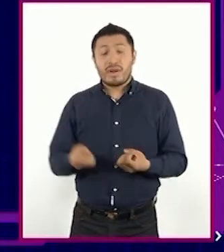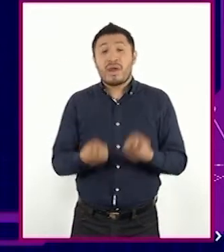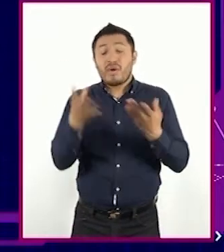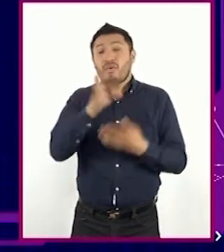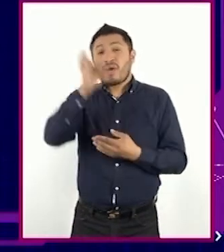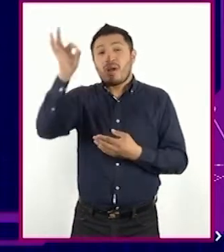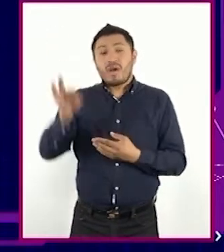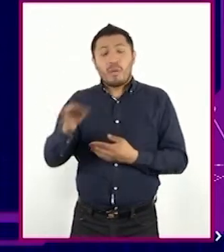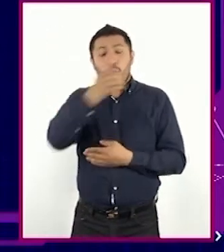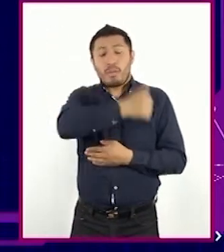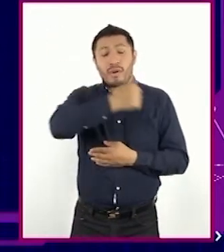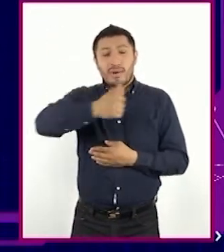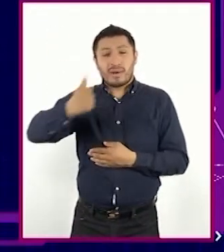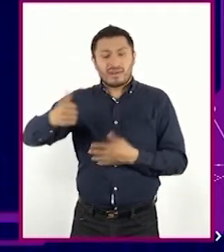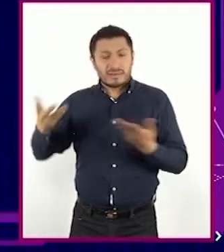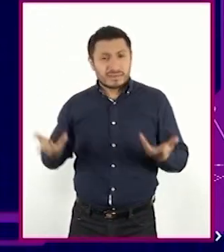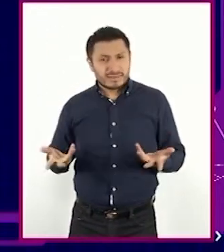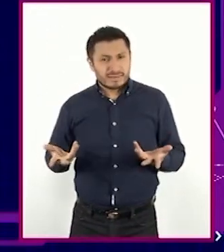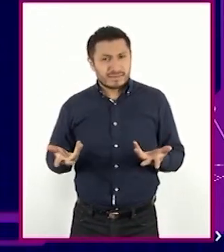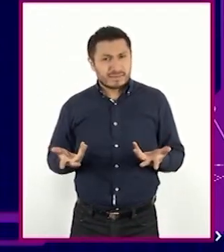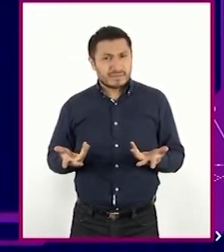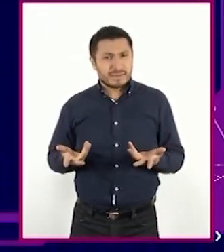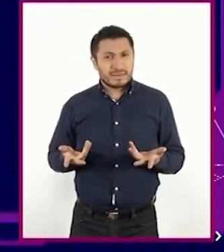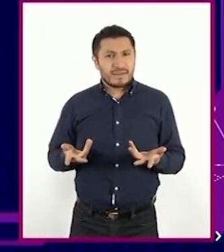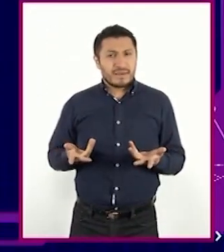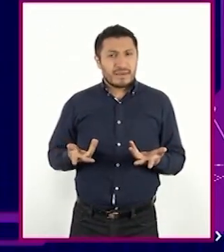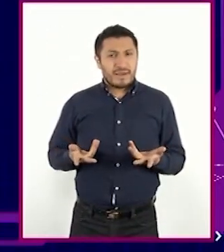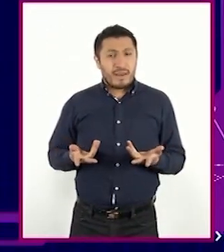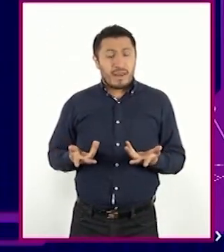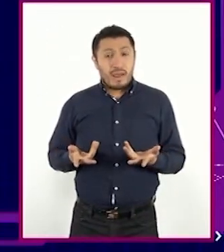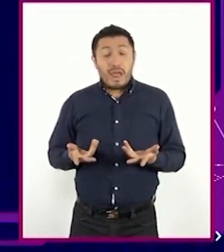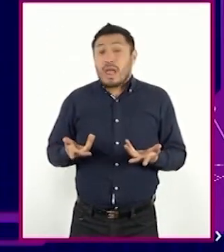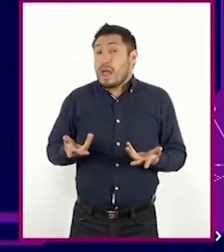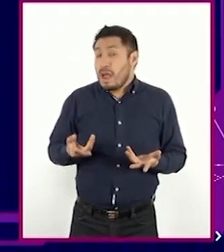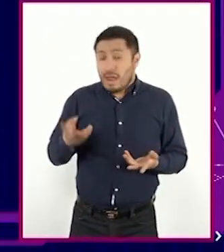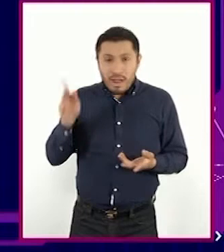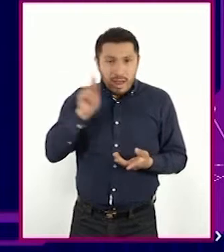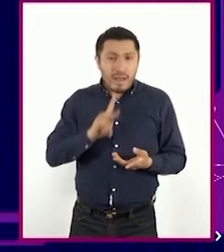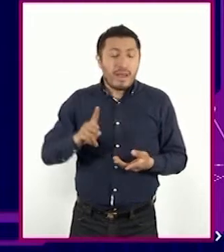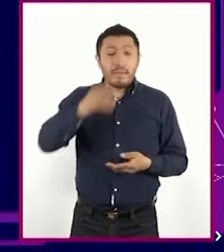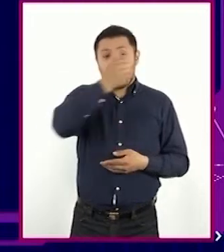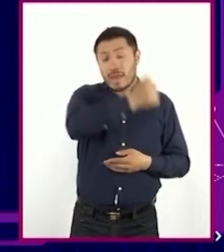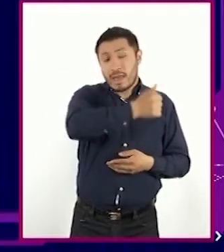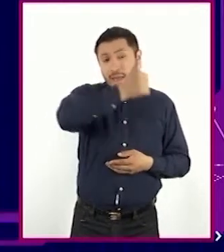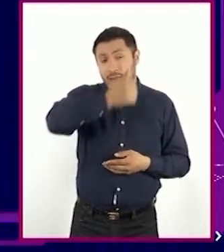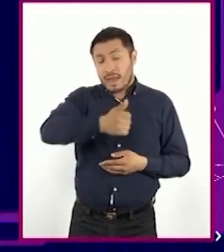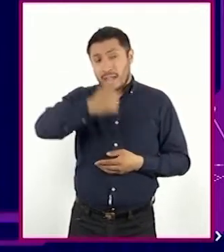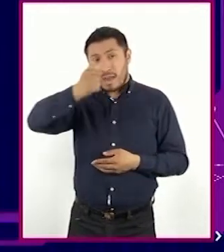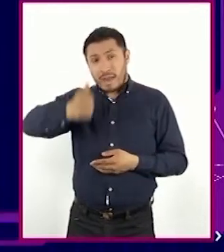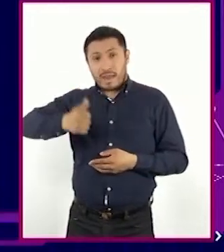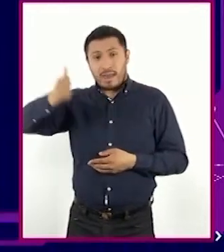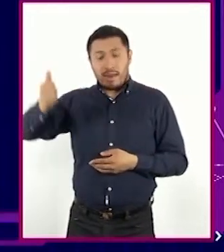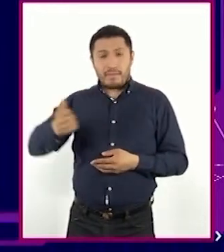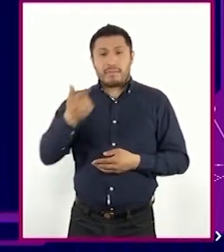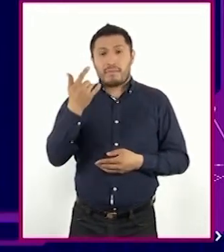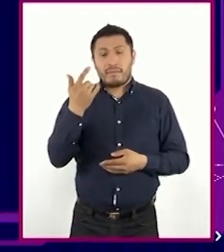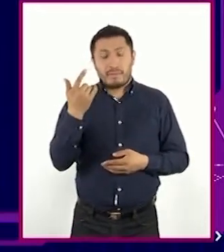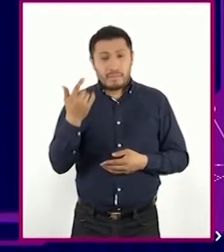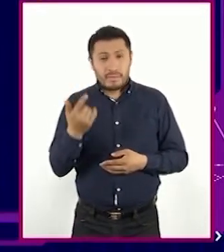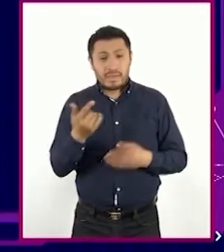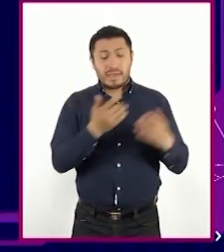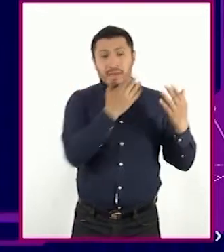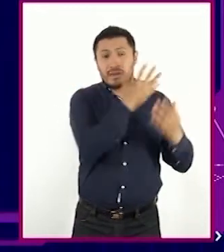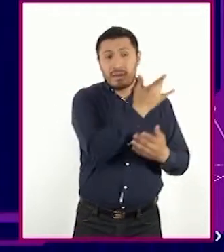4 partes? A ver, si cada mitad, que es el 50, es dividida entre